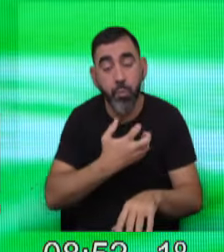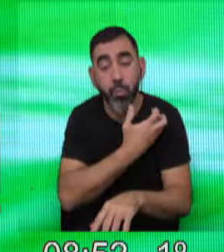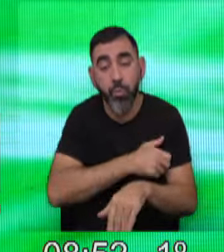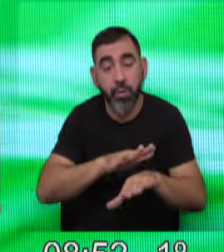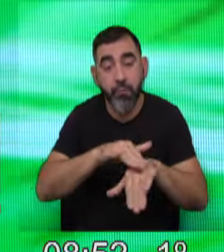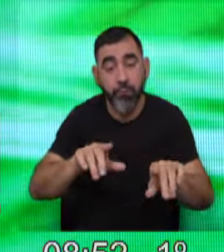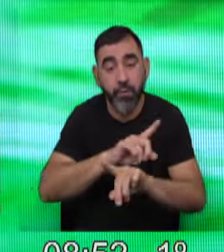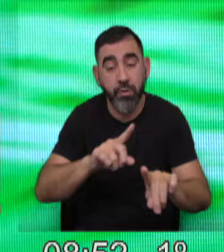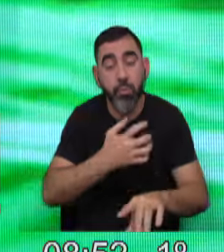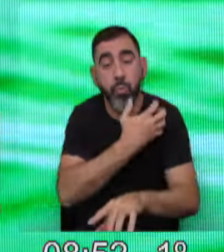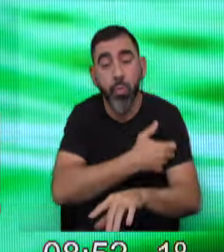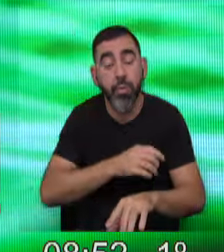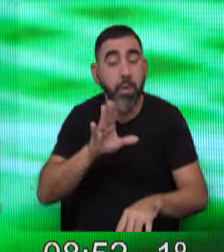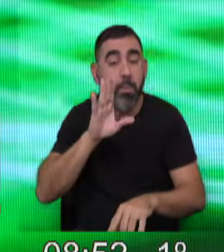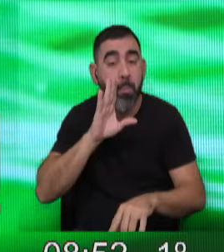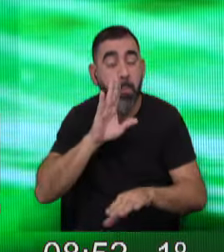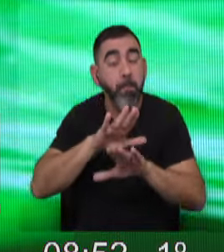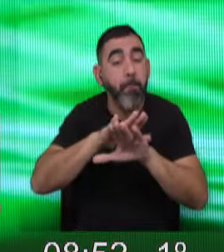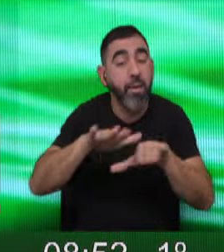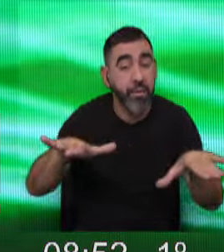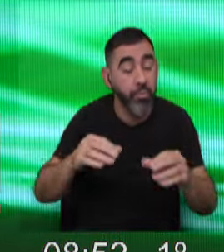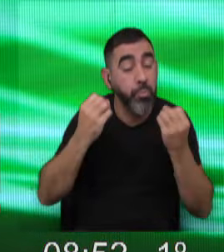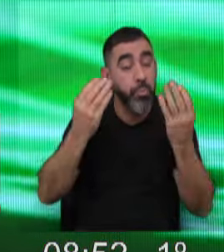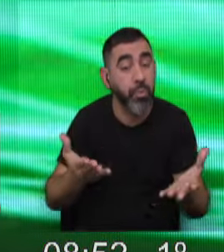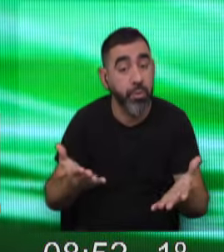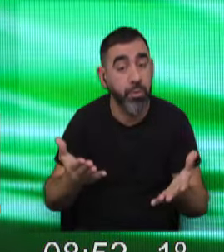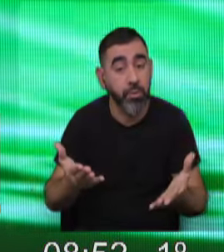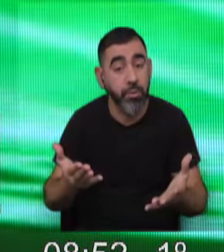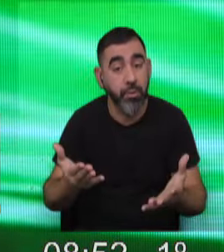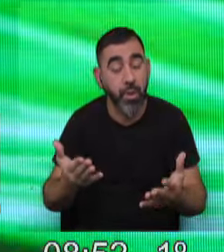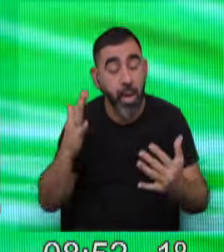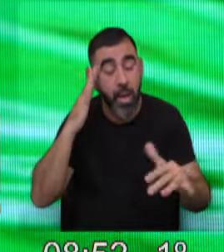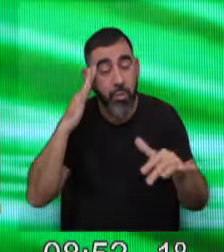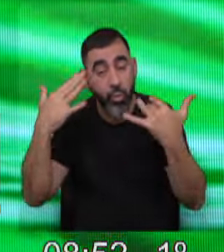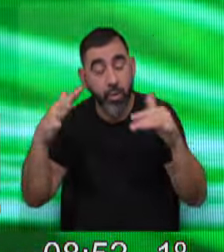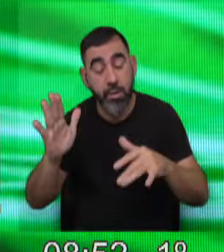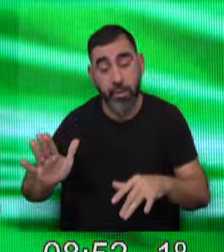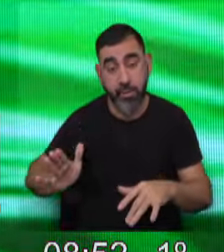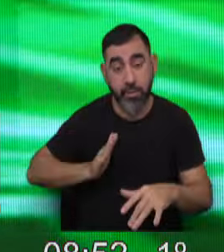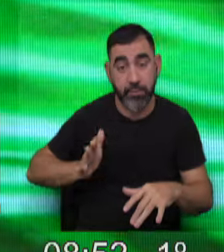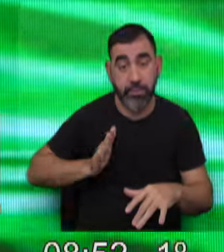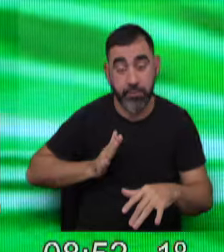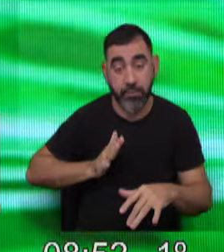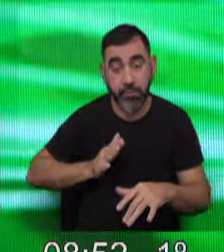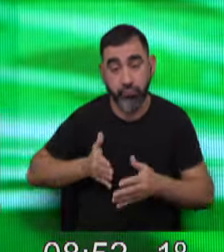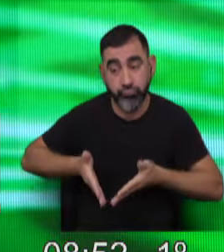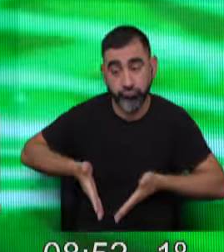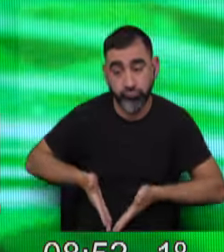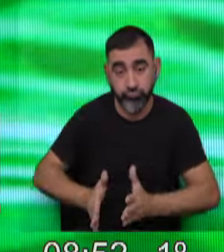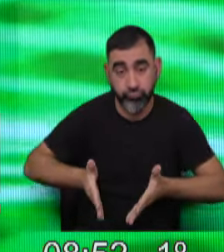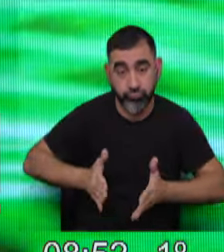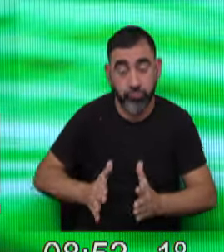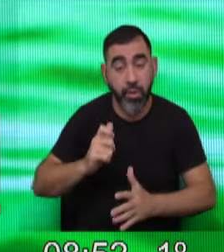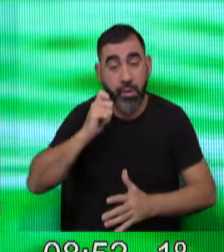infantil, sino pobreza materno-infantil. ¿Por qué? Porque nuestras adolescentes y mujeres se reproducen, la